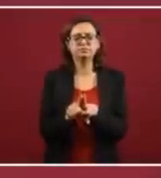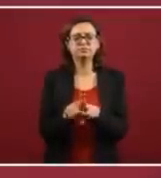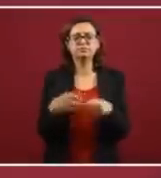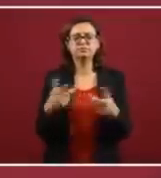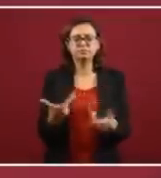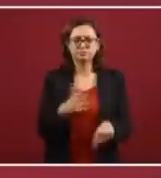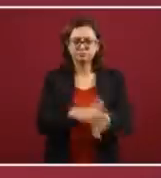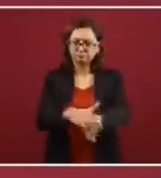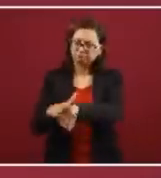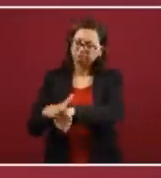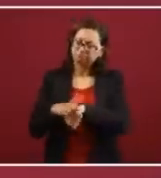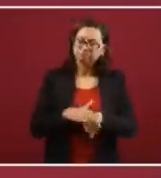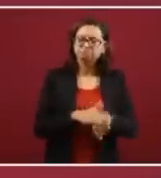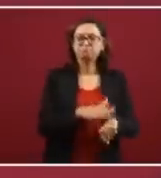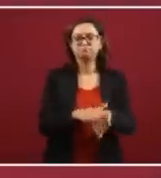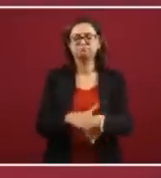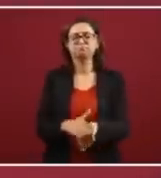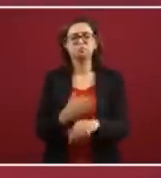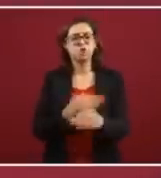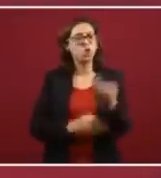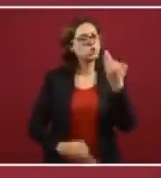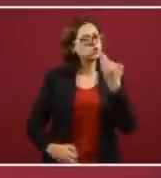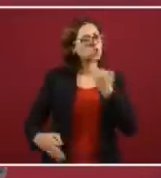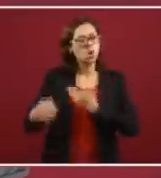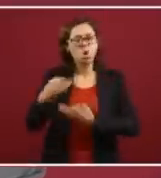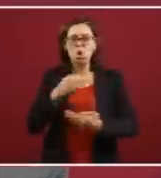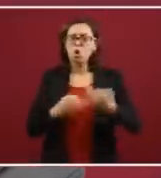llamarlos a que actúen con